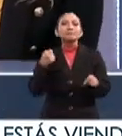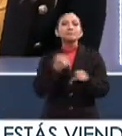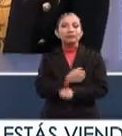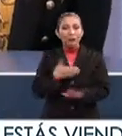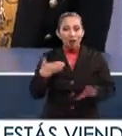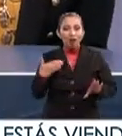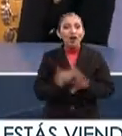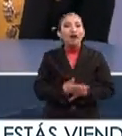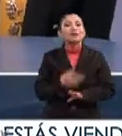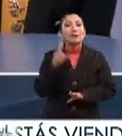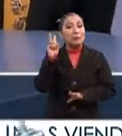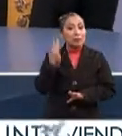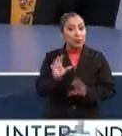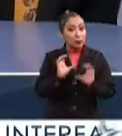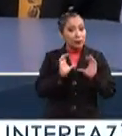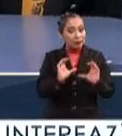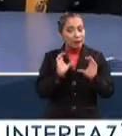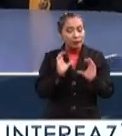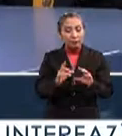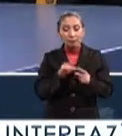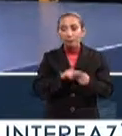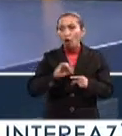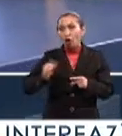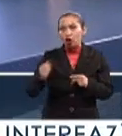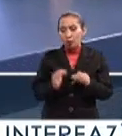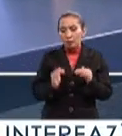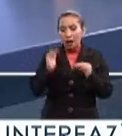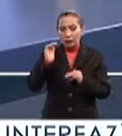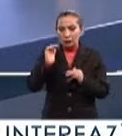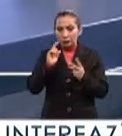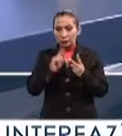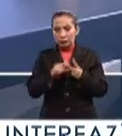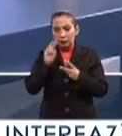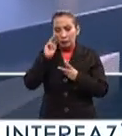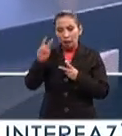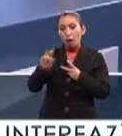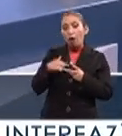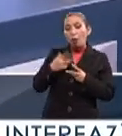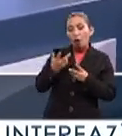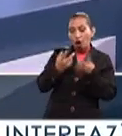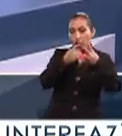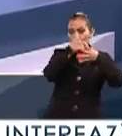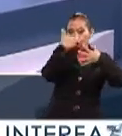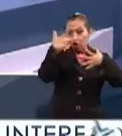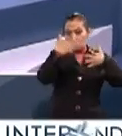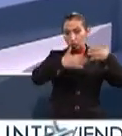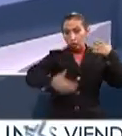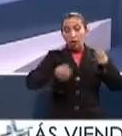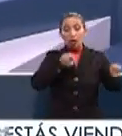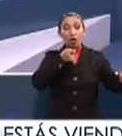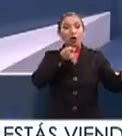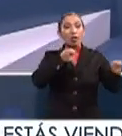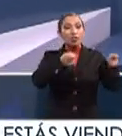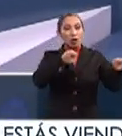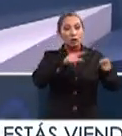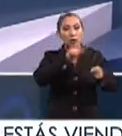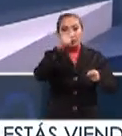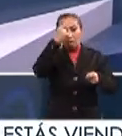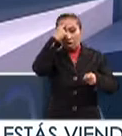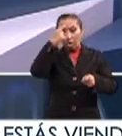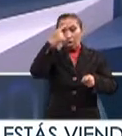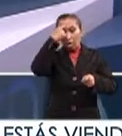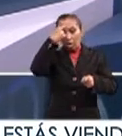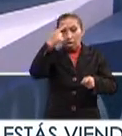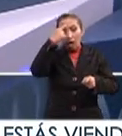Bueno, tan sencillo como eso. ¿De qué nivel sigue de este? Pues yo lo veo como en 8 pasos. Primero, el control. Después, la obsesión. Es